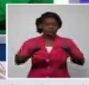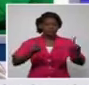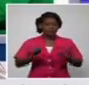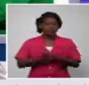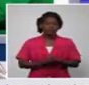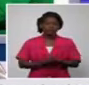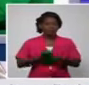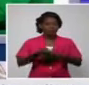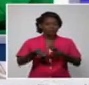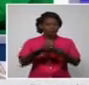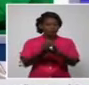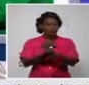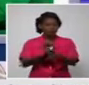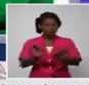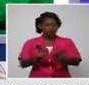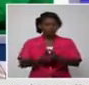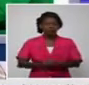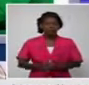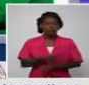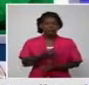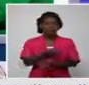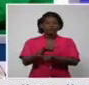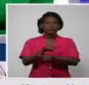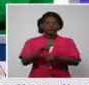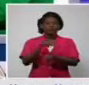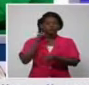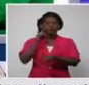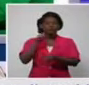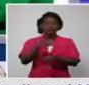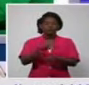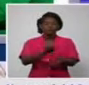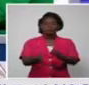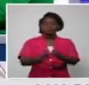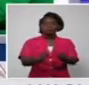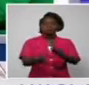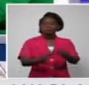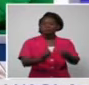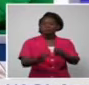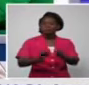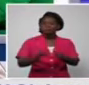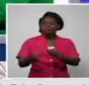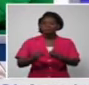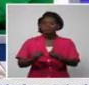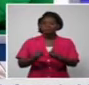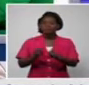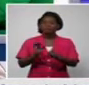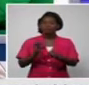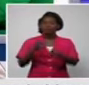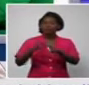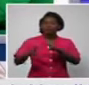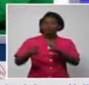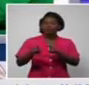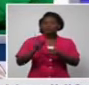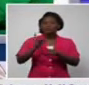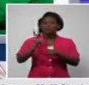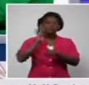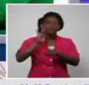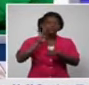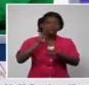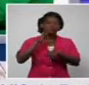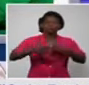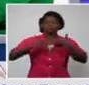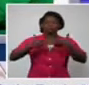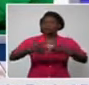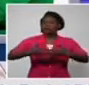han tenido un efecto sobre el comportamiento de las infecciones respiratorias agudas en nuestro país.